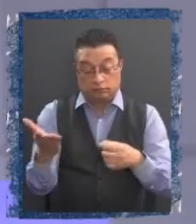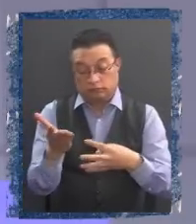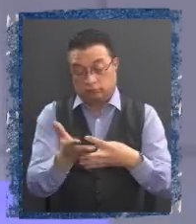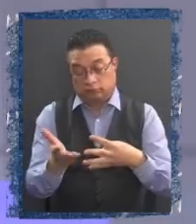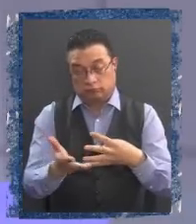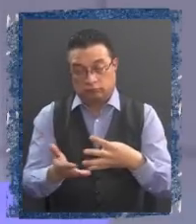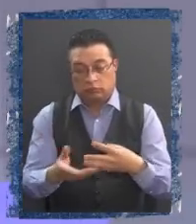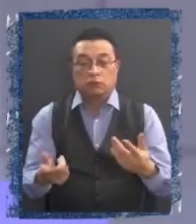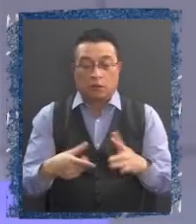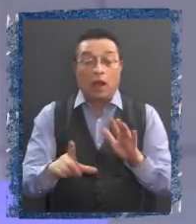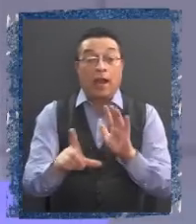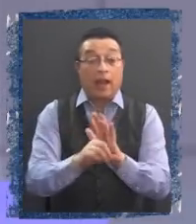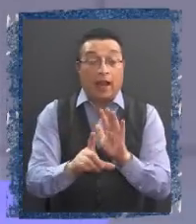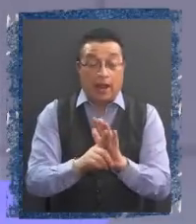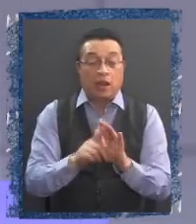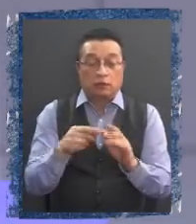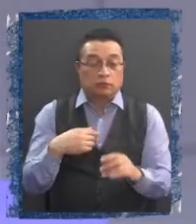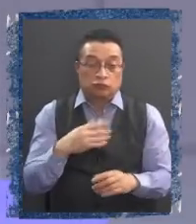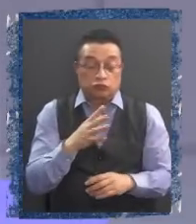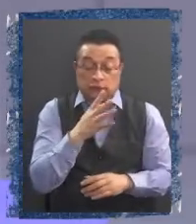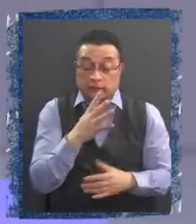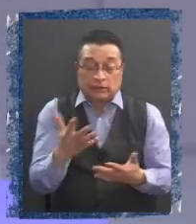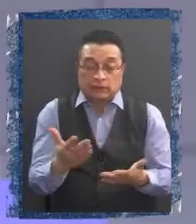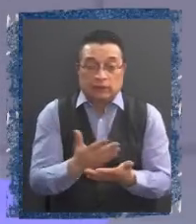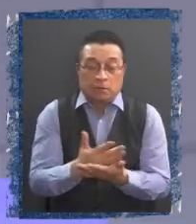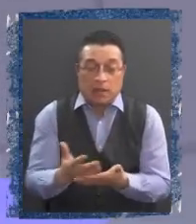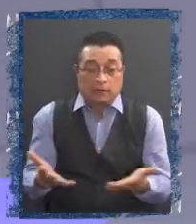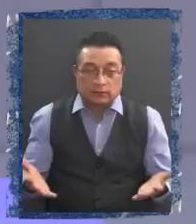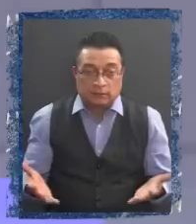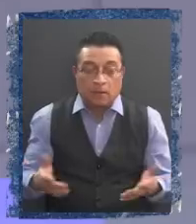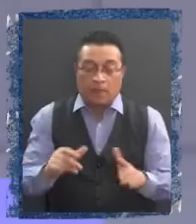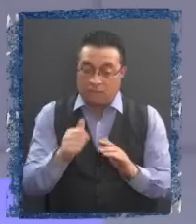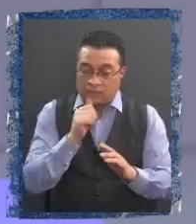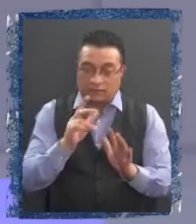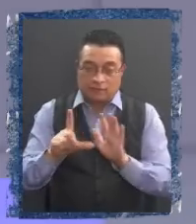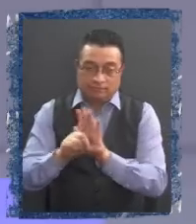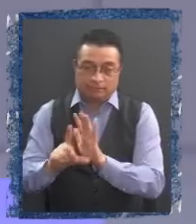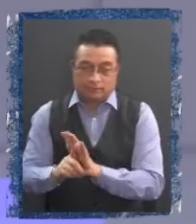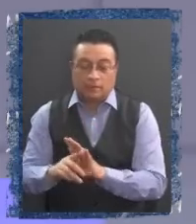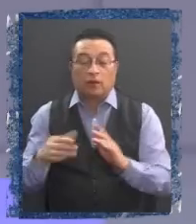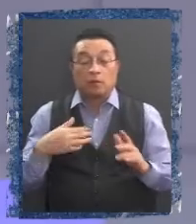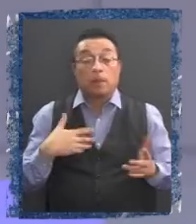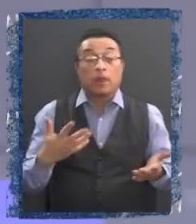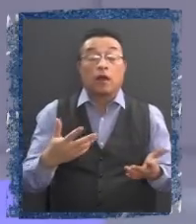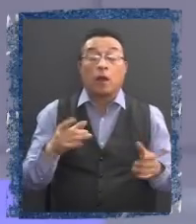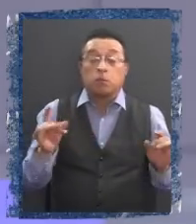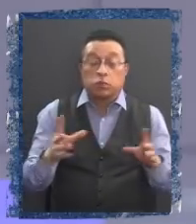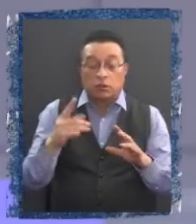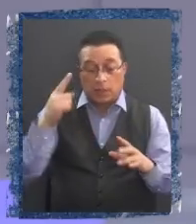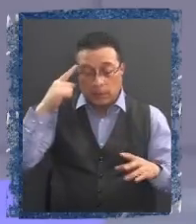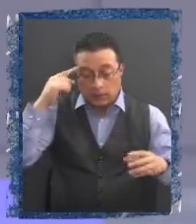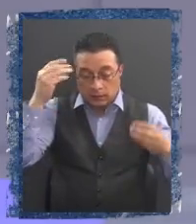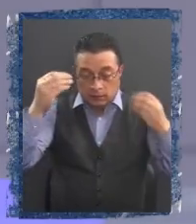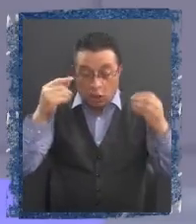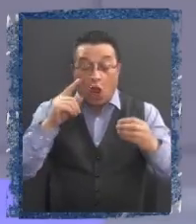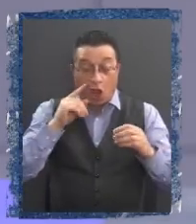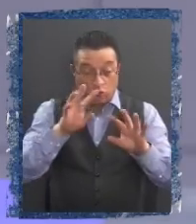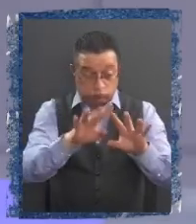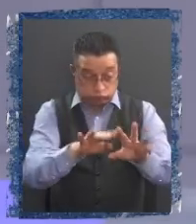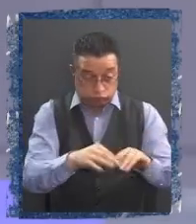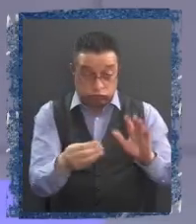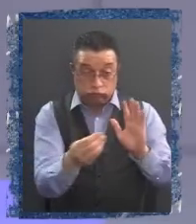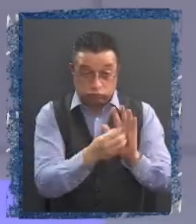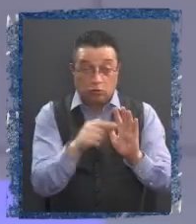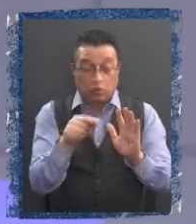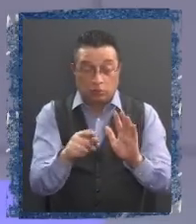queda la ley, eso no tenemos idea qué va a pasar. Entonces, si uno piensa en lo que está hoy día escrito, que es que los recursos se van